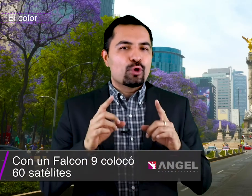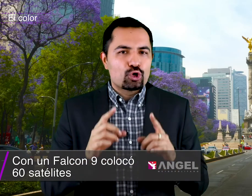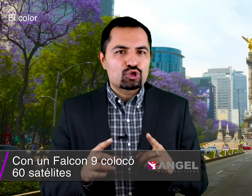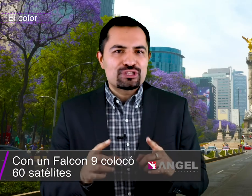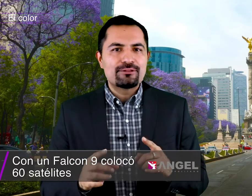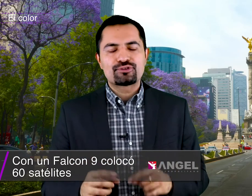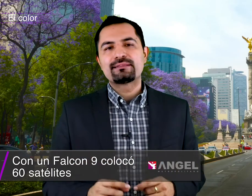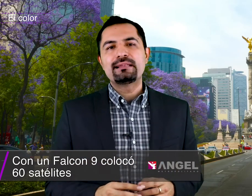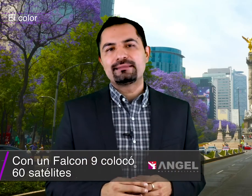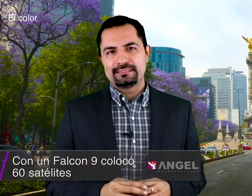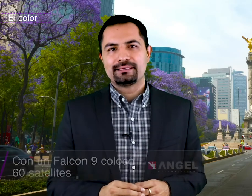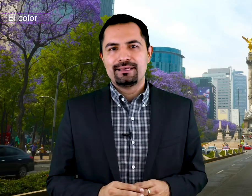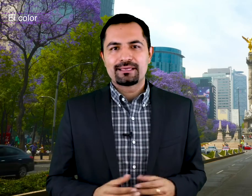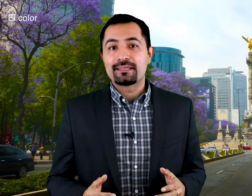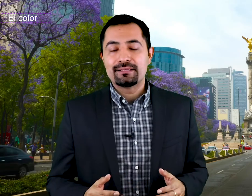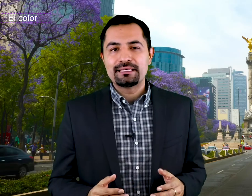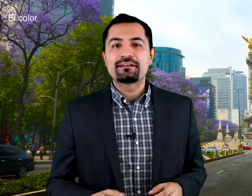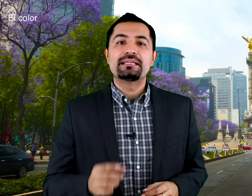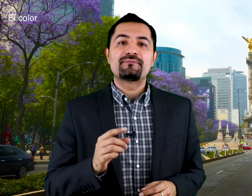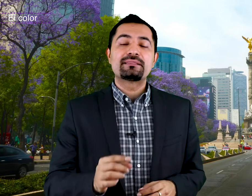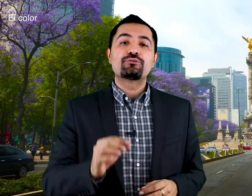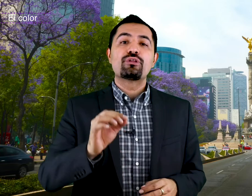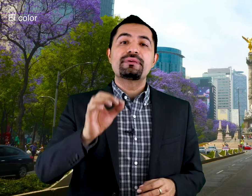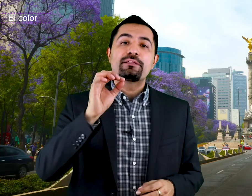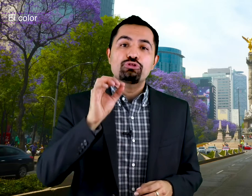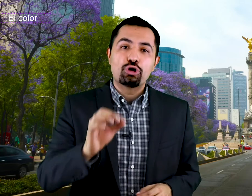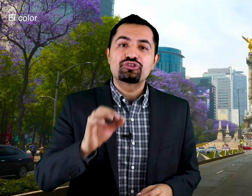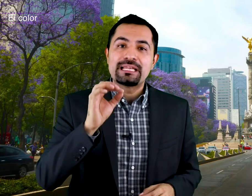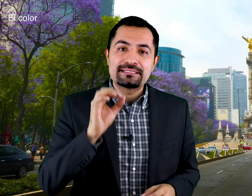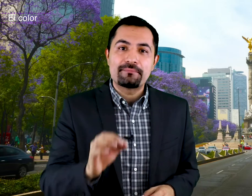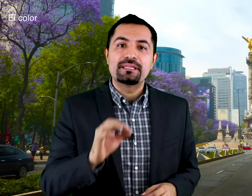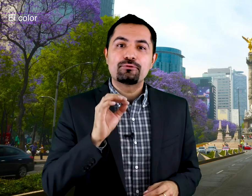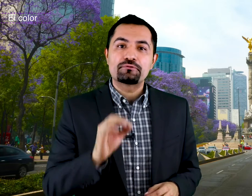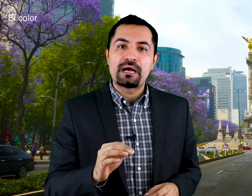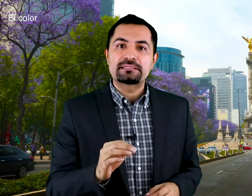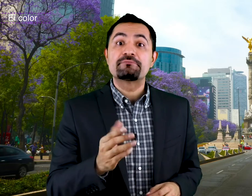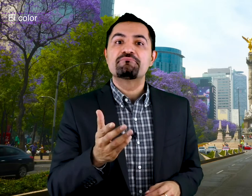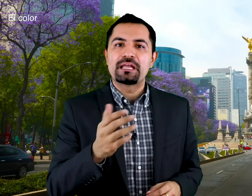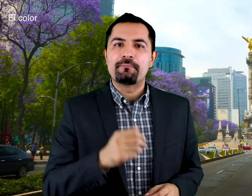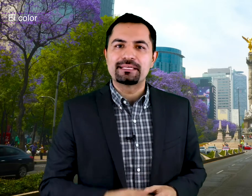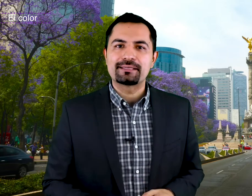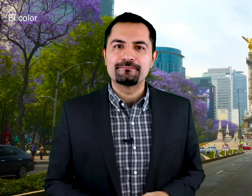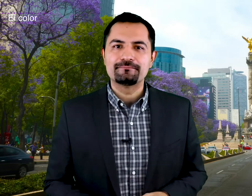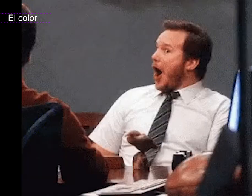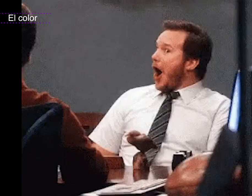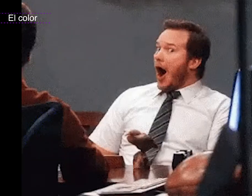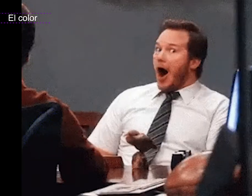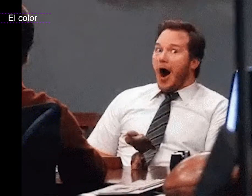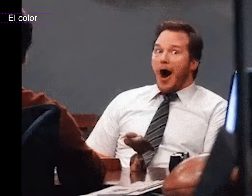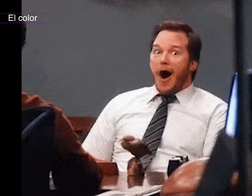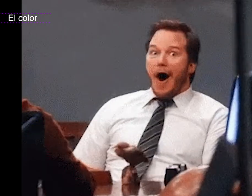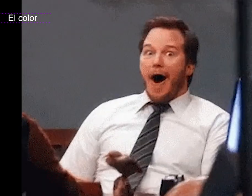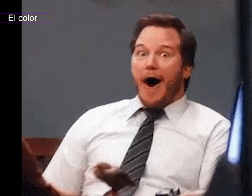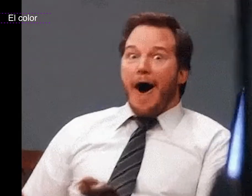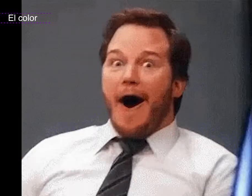coloquen 800 satélites. ¿Qué quiere decir? Que les faltan todavía 12 lanzamientos más. ¿Qué le parece?